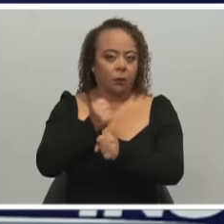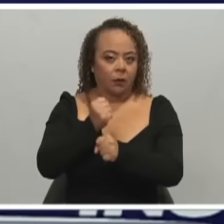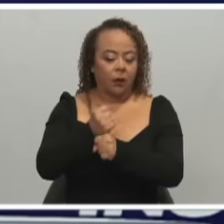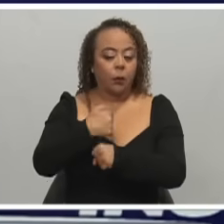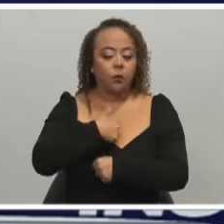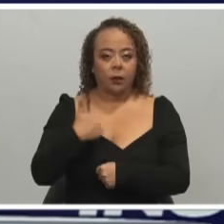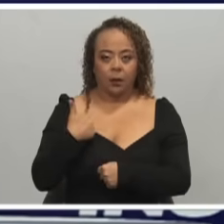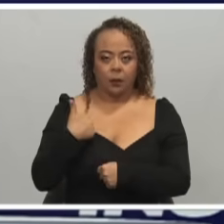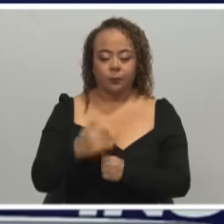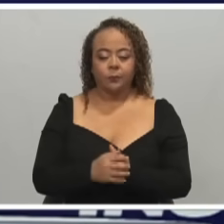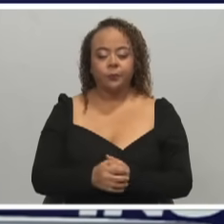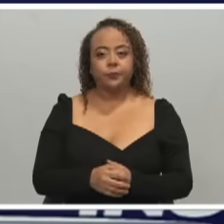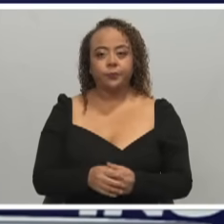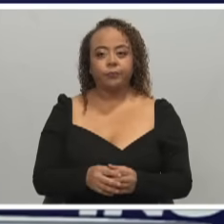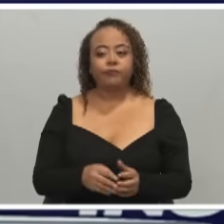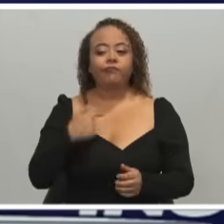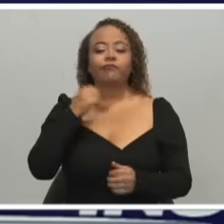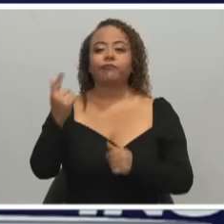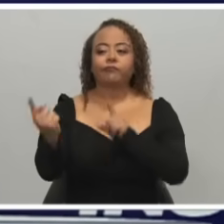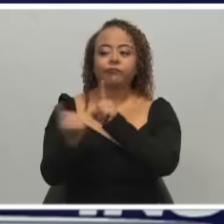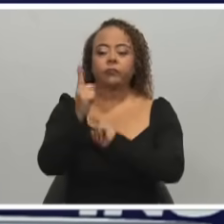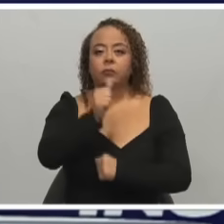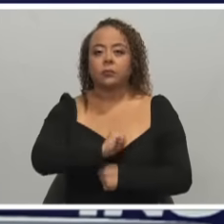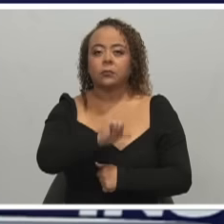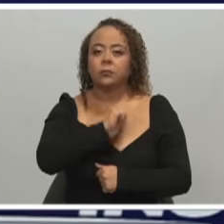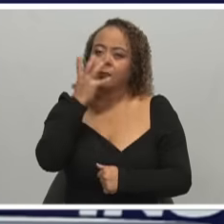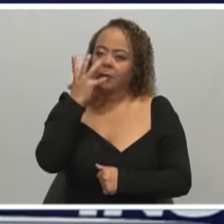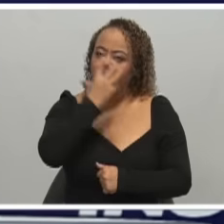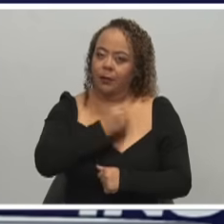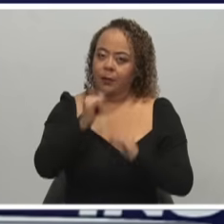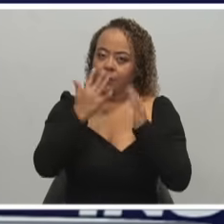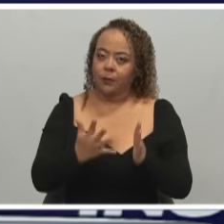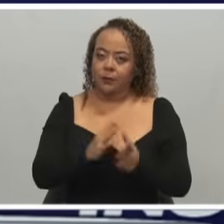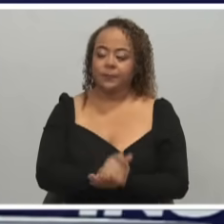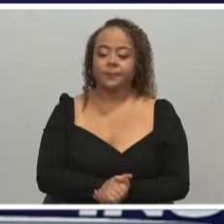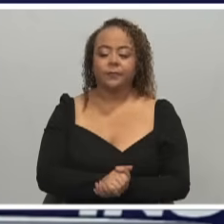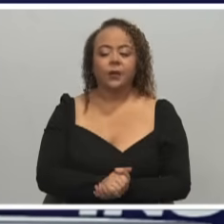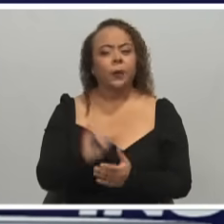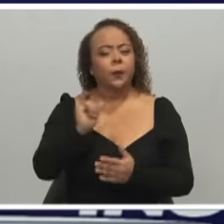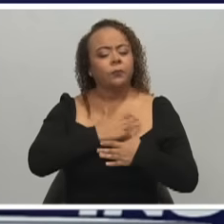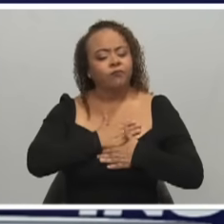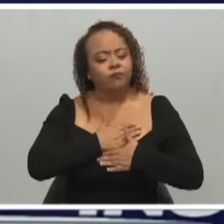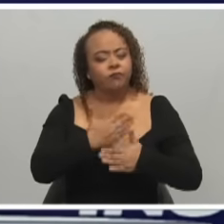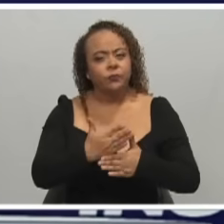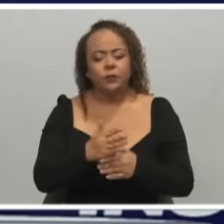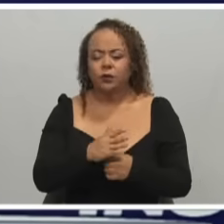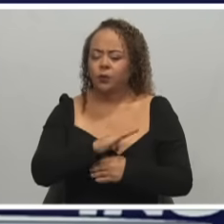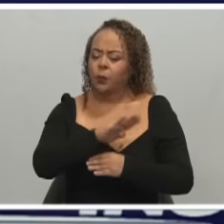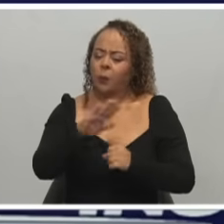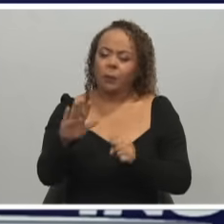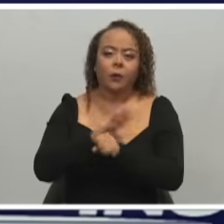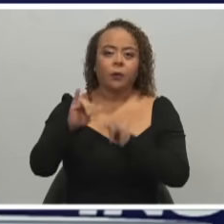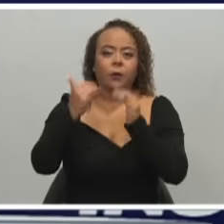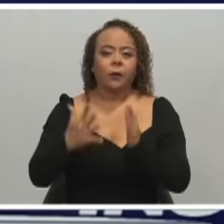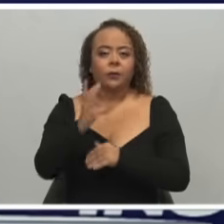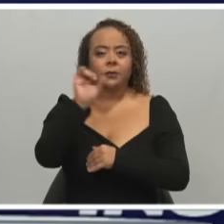he tenido me he encontrado con una actitud muy linda de parte de los jugadores con una predisposición absoluta de parte de los jugadores